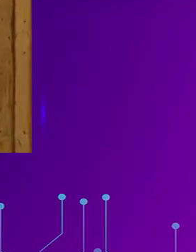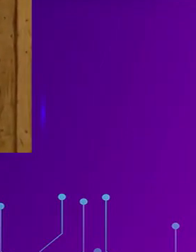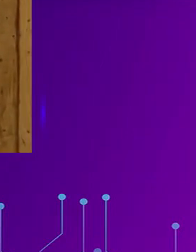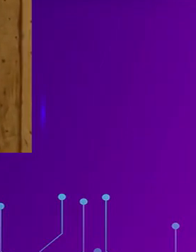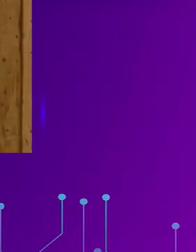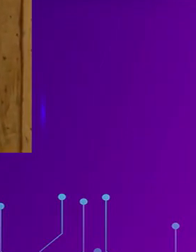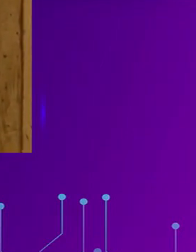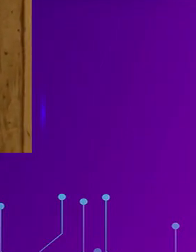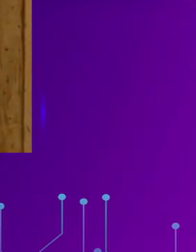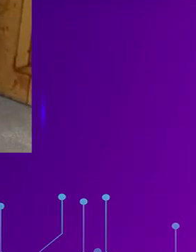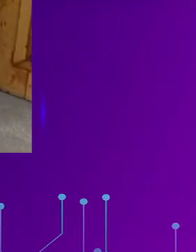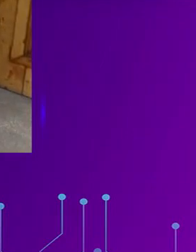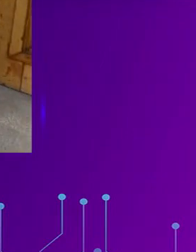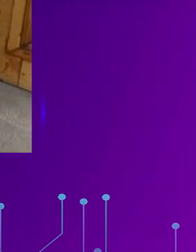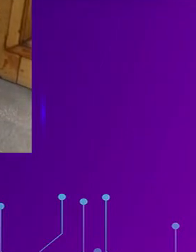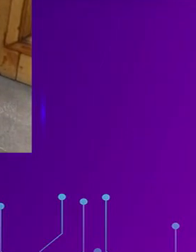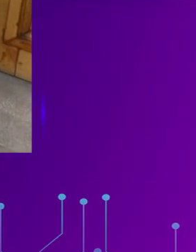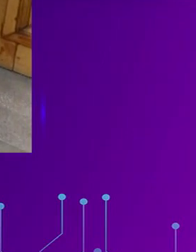¡Gracias!